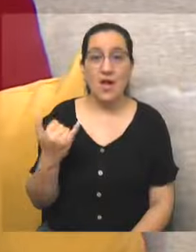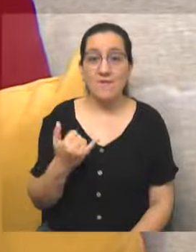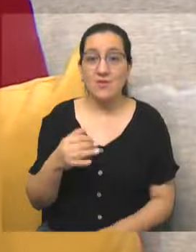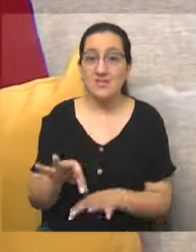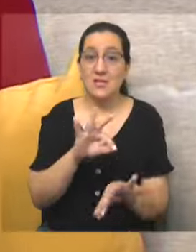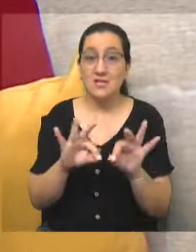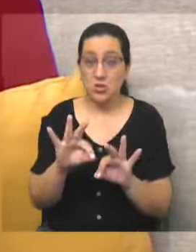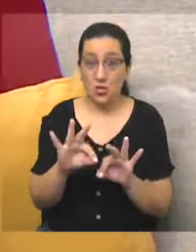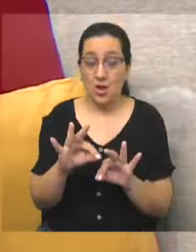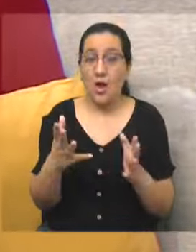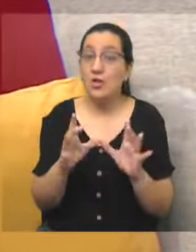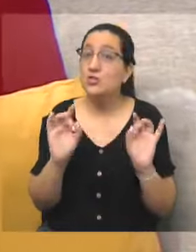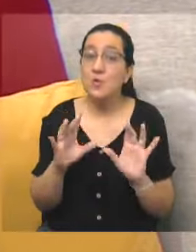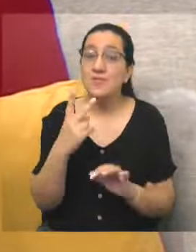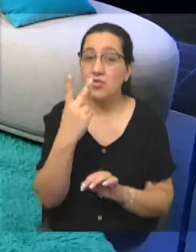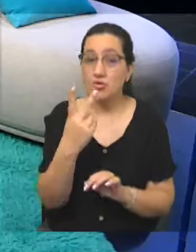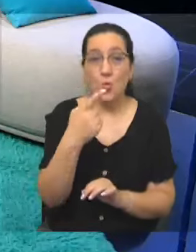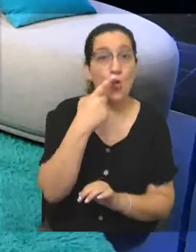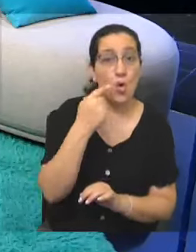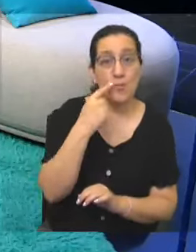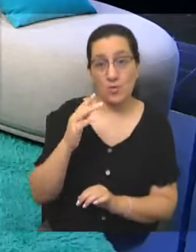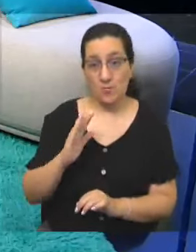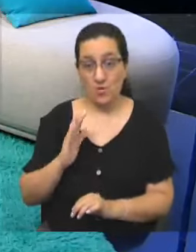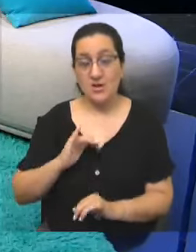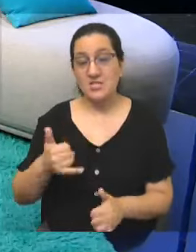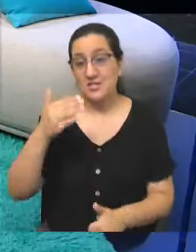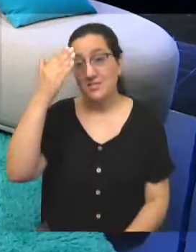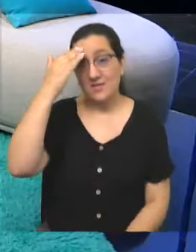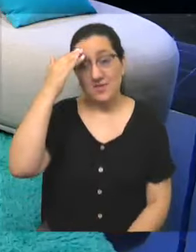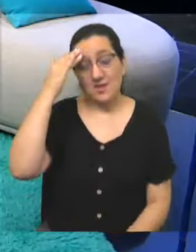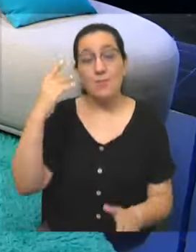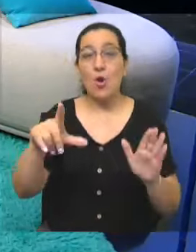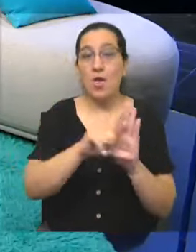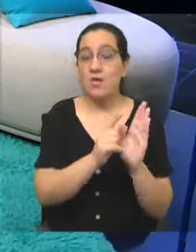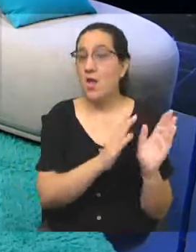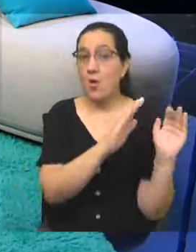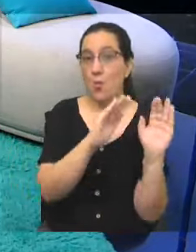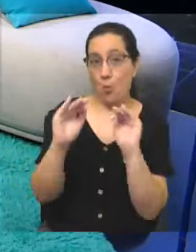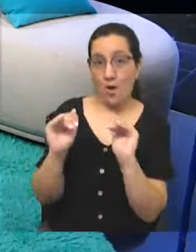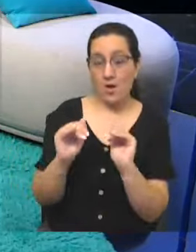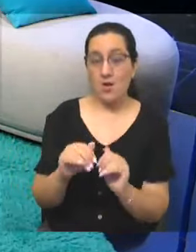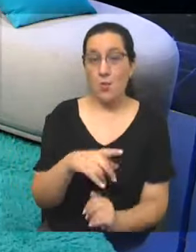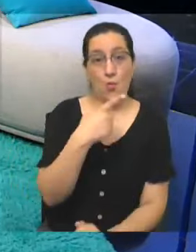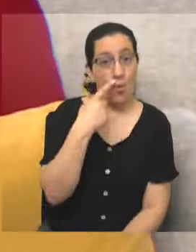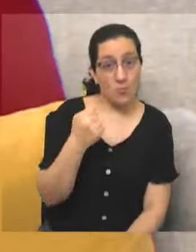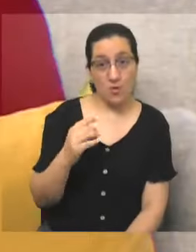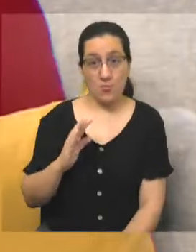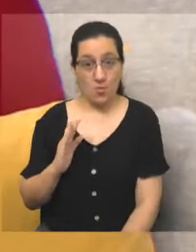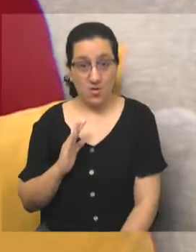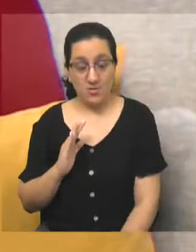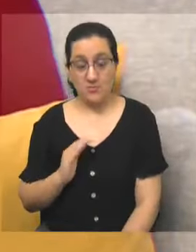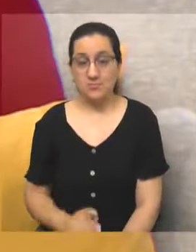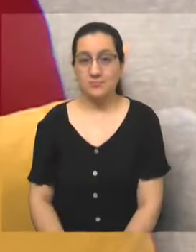Ahora hay dos, nada más. Un hombre y una mujer. Ya se sabía que por ley era paritario. La Corte había definido que fuera paritario. Y